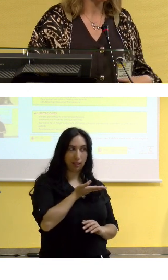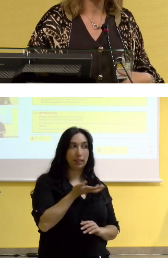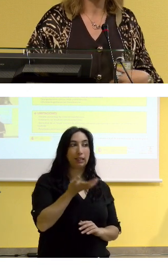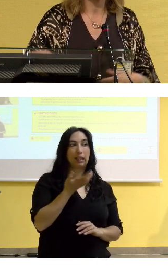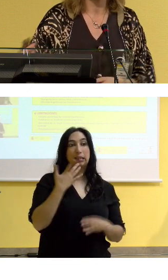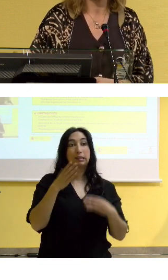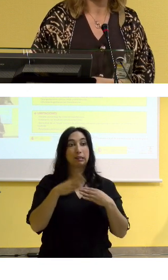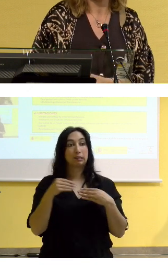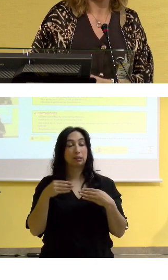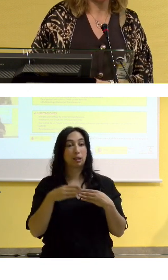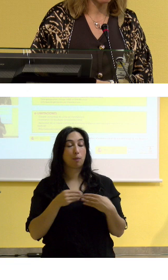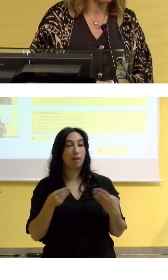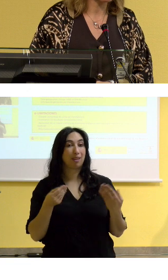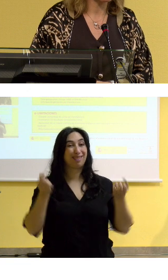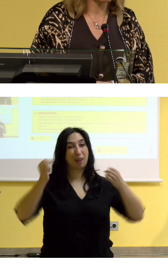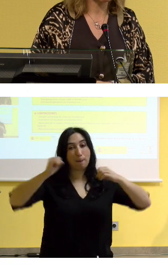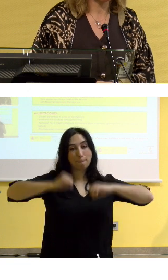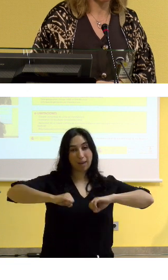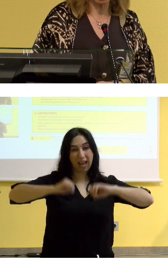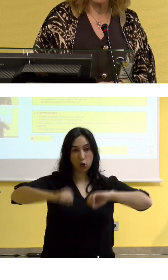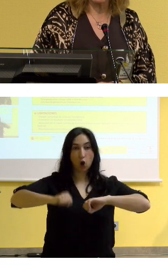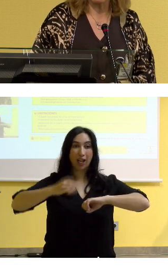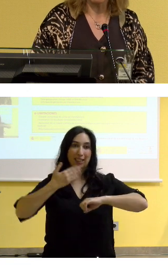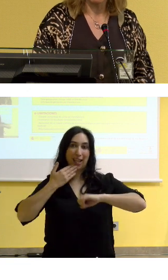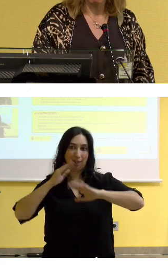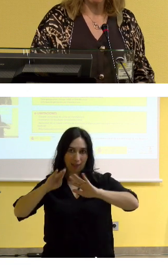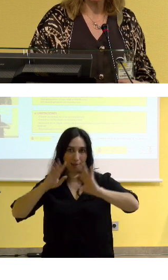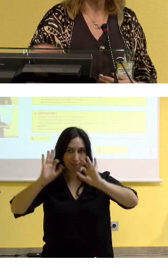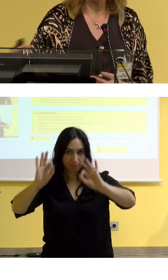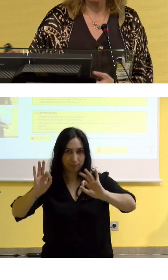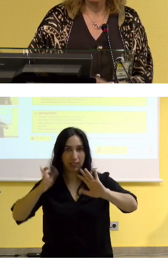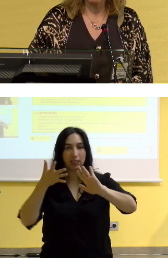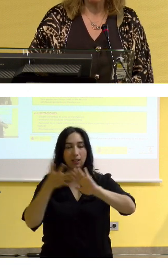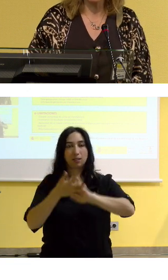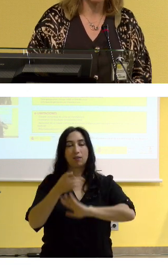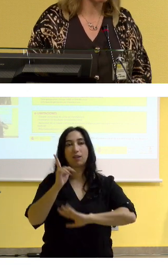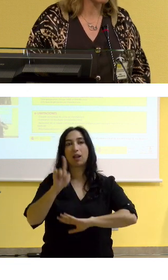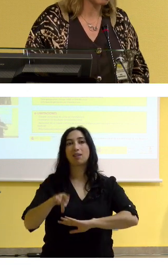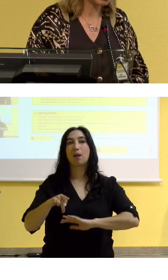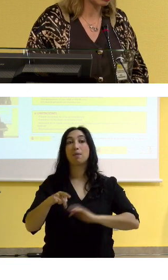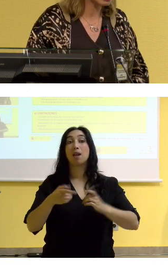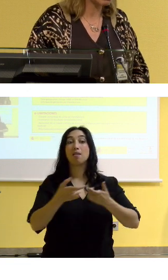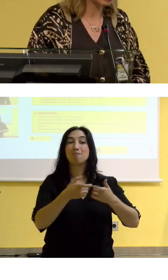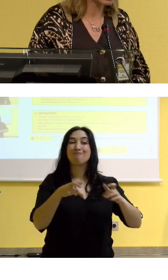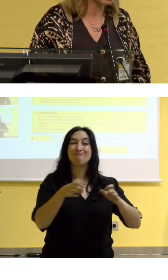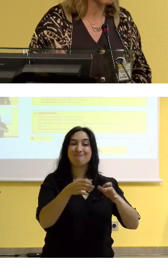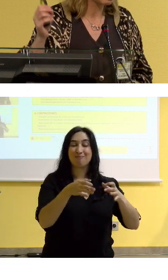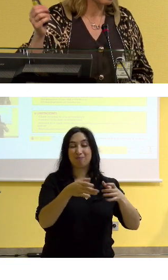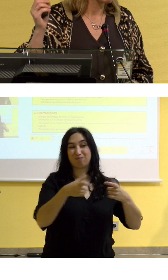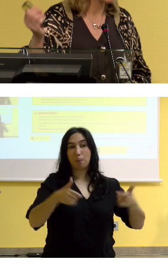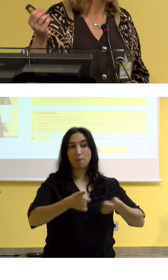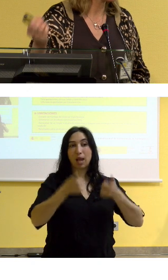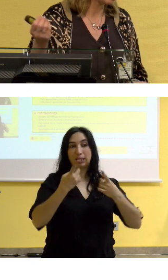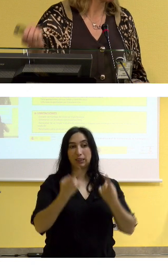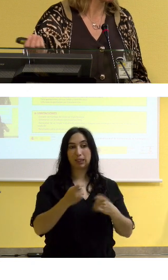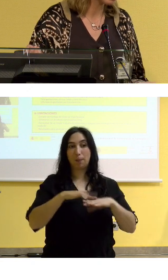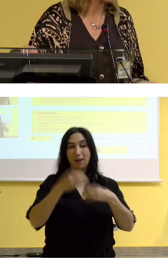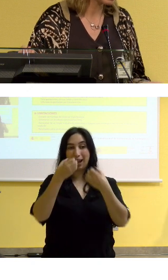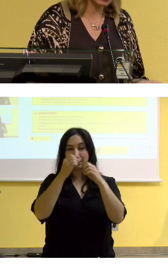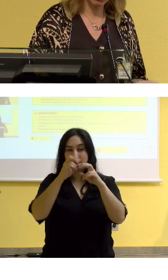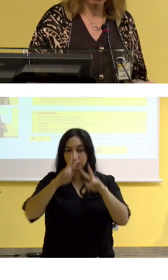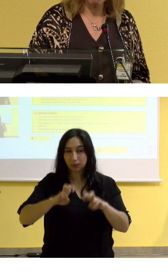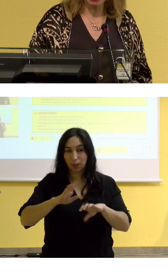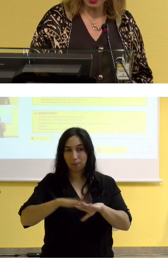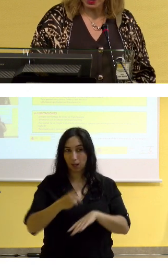nuestras pacientes son mayores en edad biológica, vamos a necesitar un mayor número de embriones a biopsiar para conseguir uno que